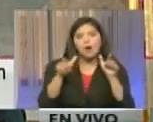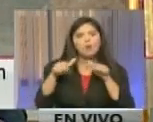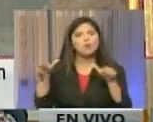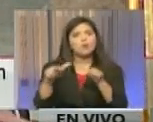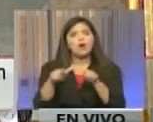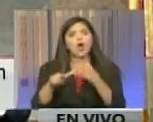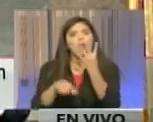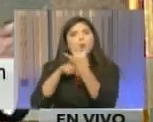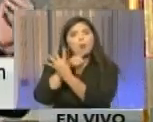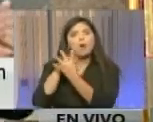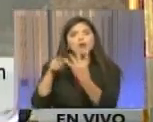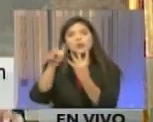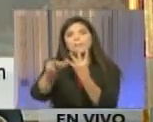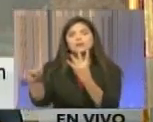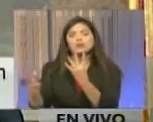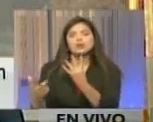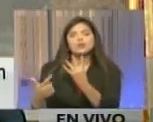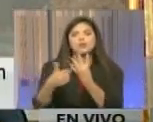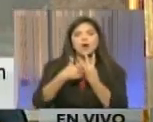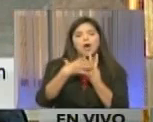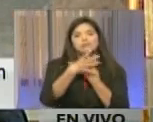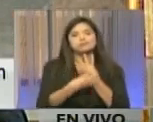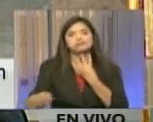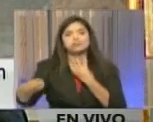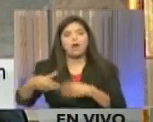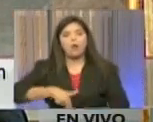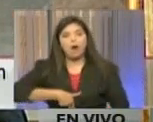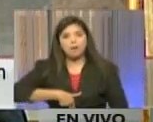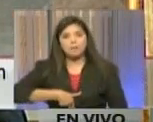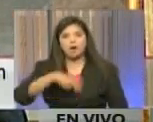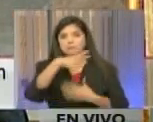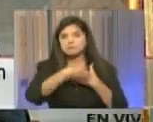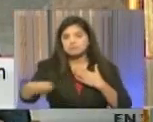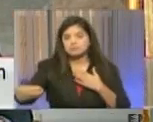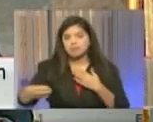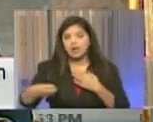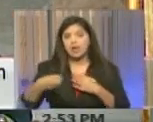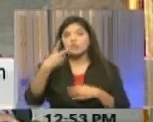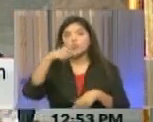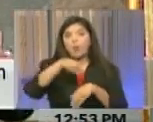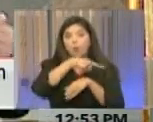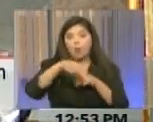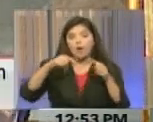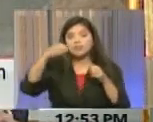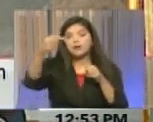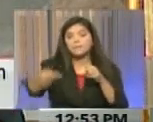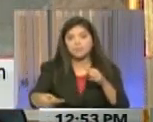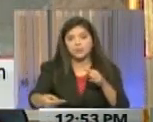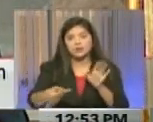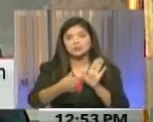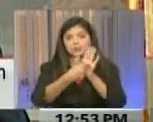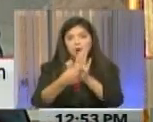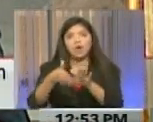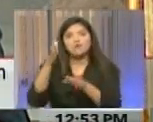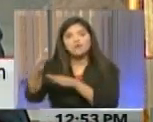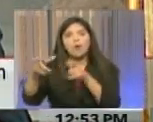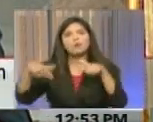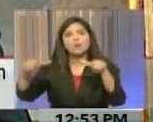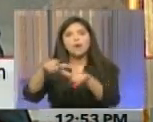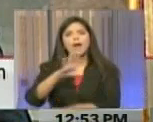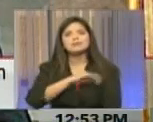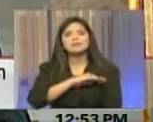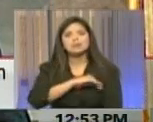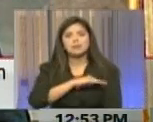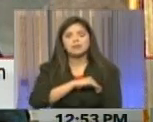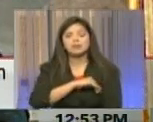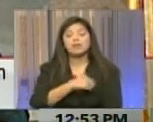por cuatro personas y le habían quitado su arma. Dos horas después se presentó en una delegación del 6CPC informando